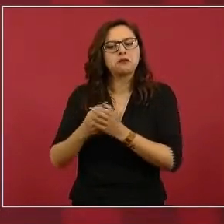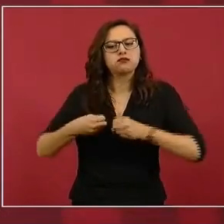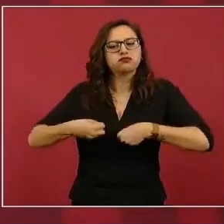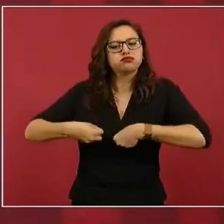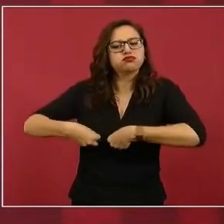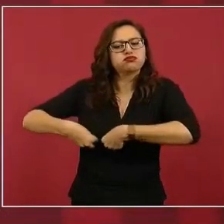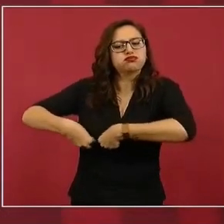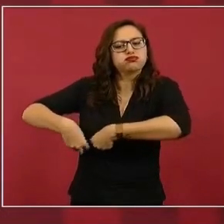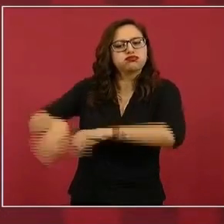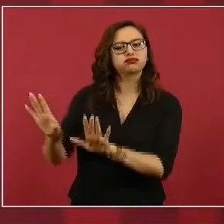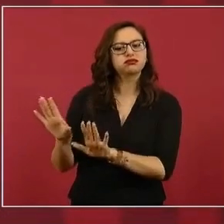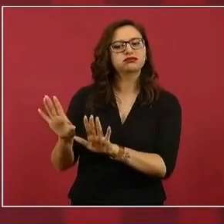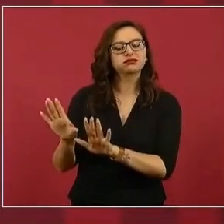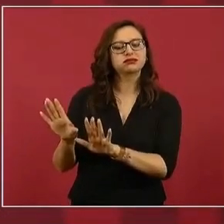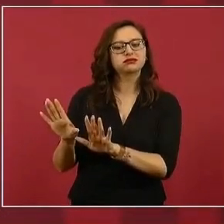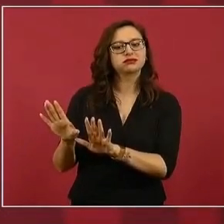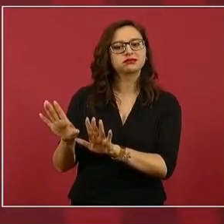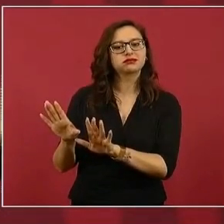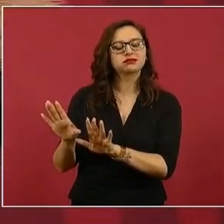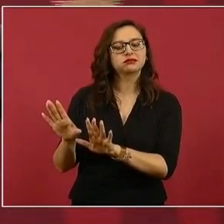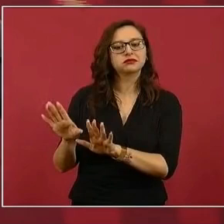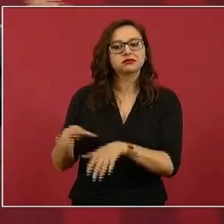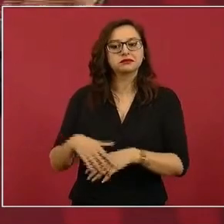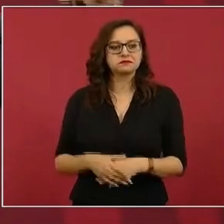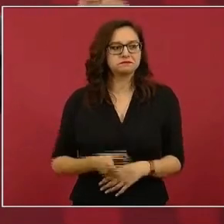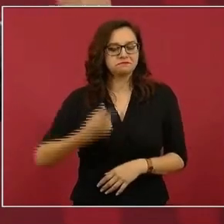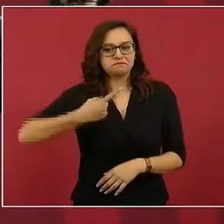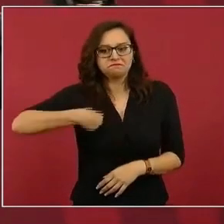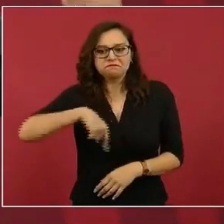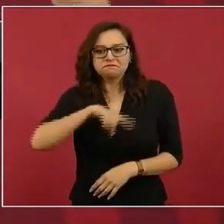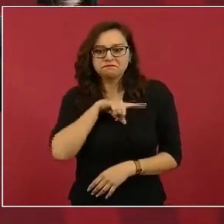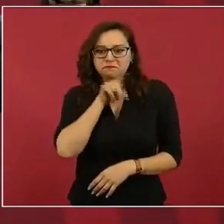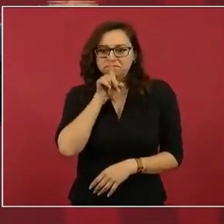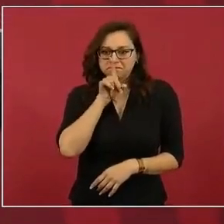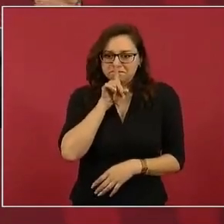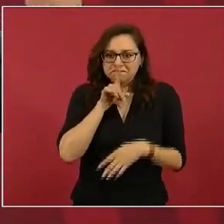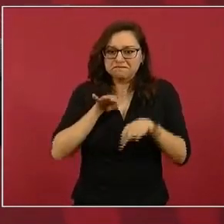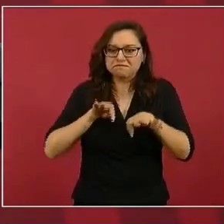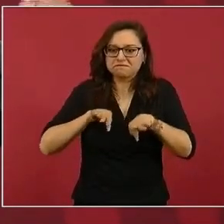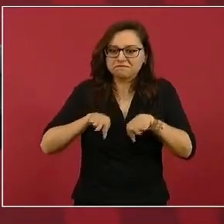Tuvimos suerte y seguimos adelante.